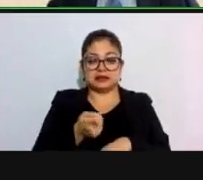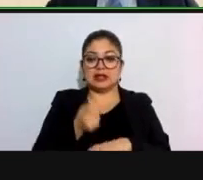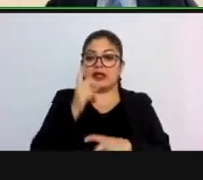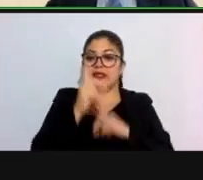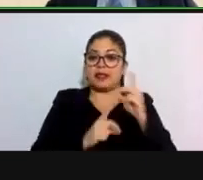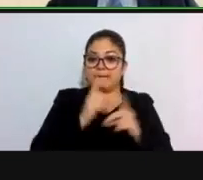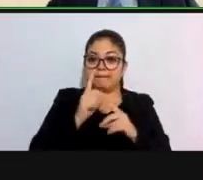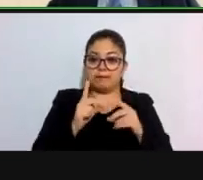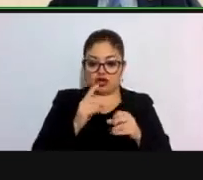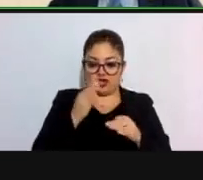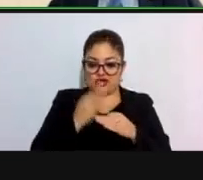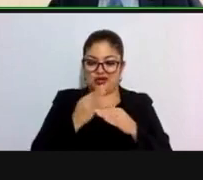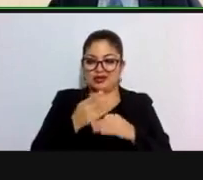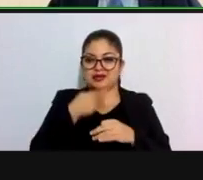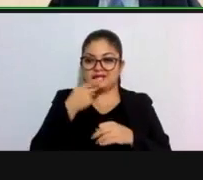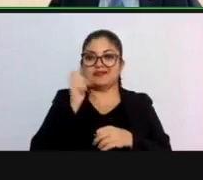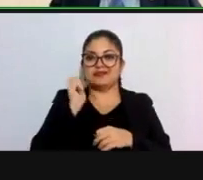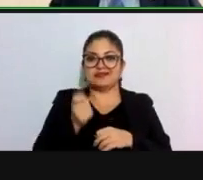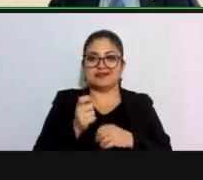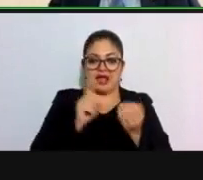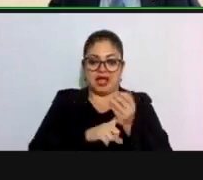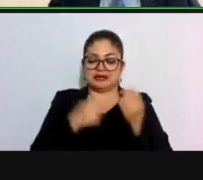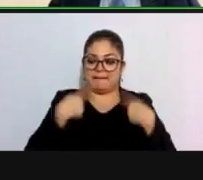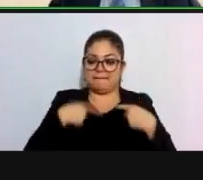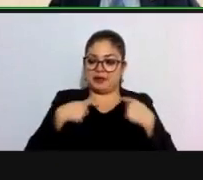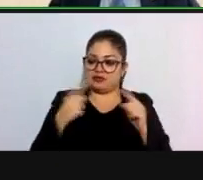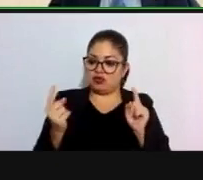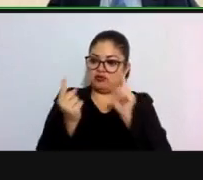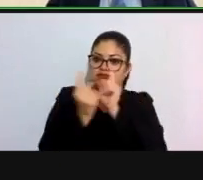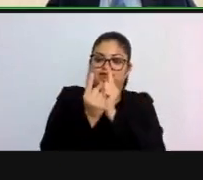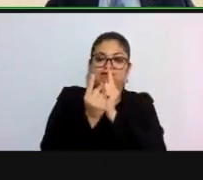físico, donde el riesgo por sufrir una lesión es más